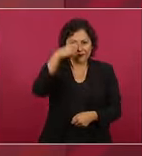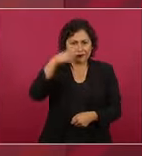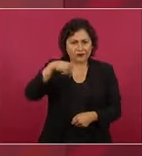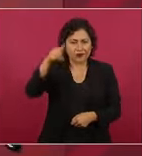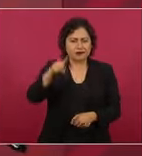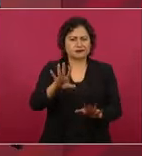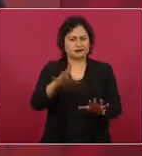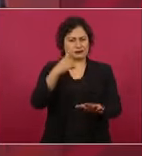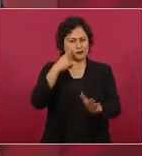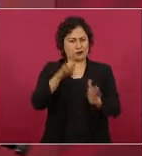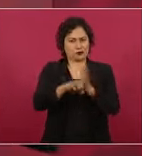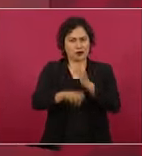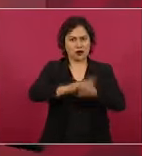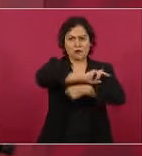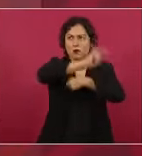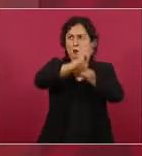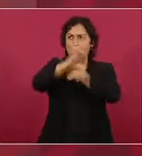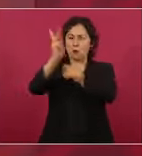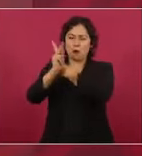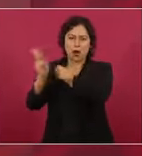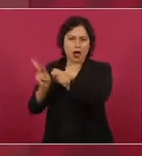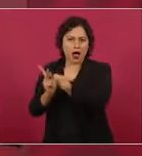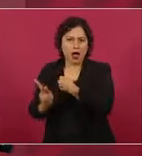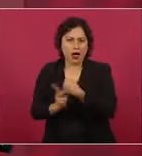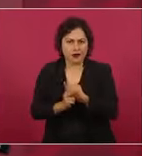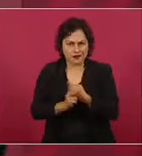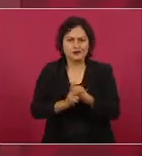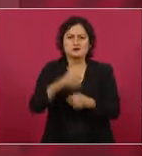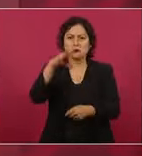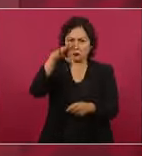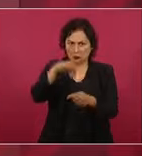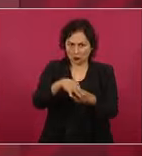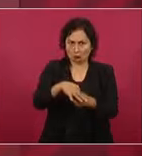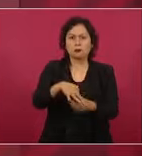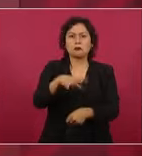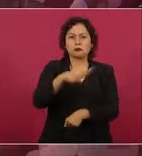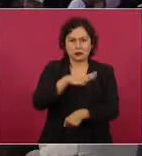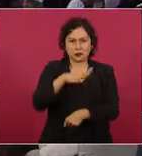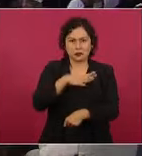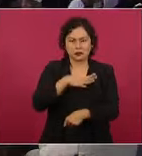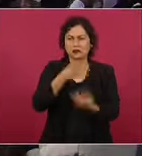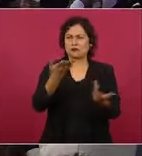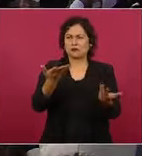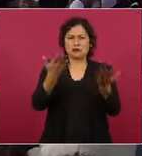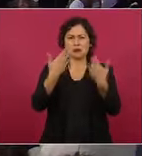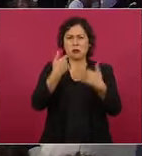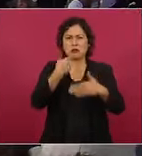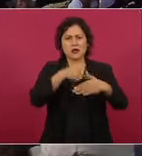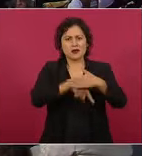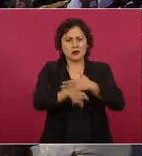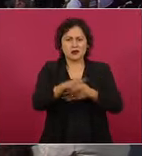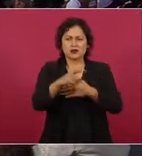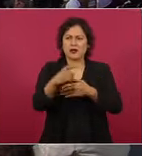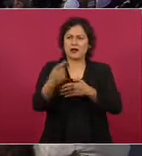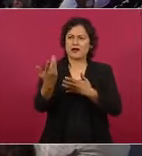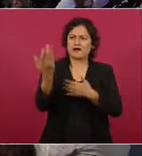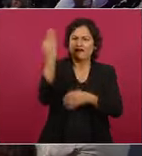hay elecciones, en ningún país hay denuncias de fraude. Yo